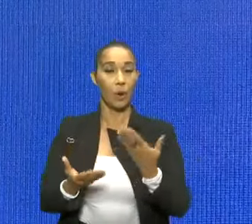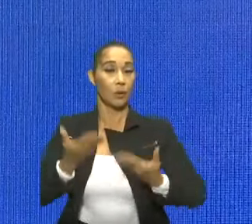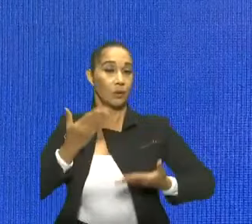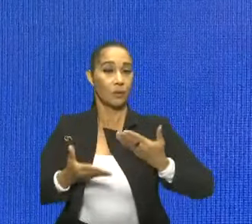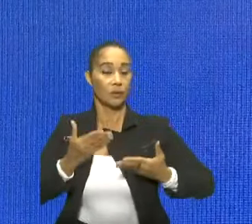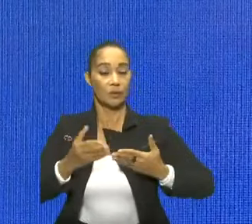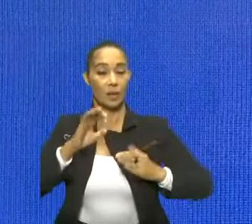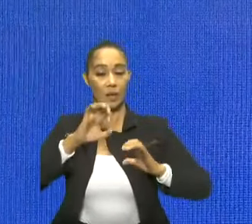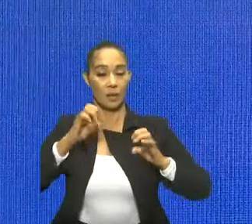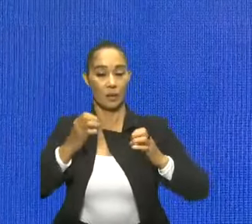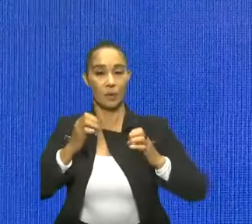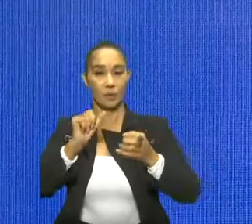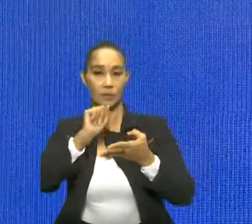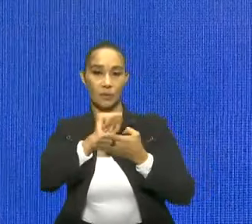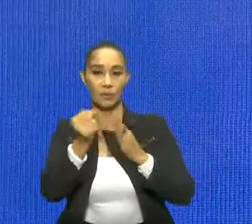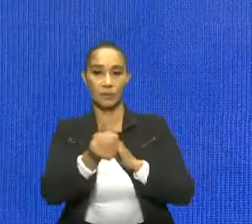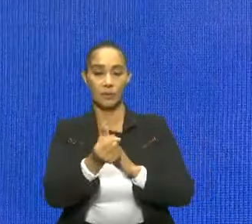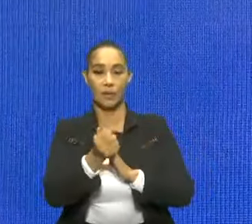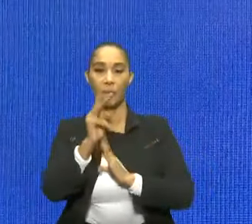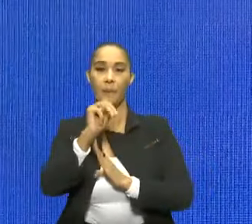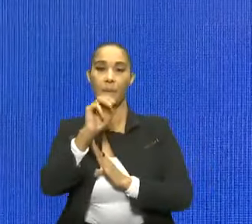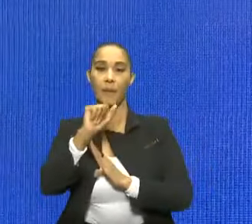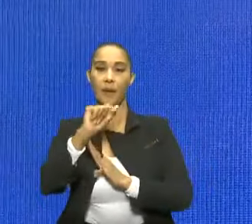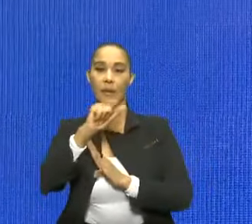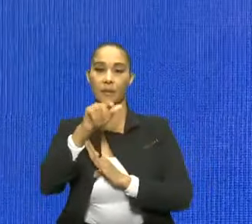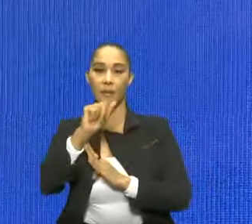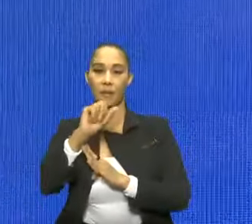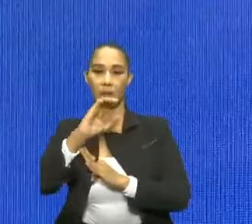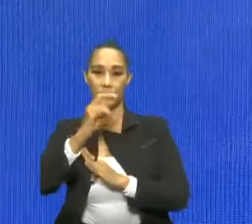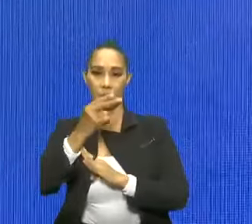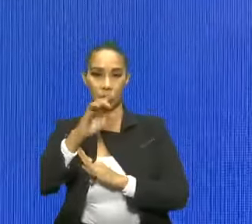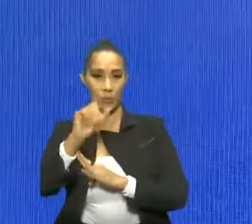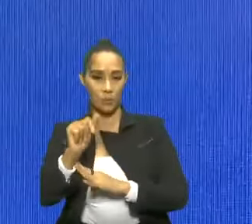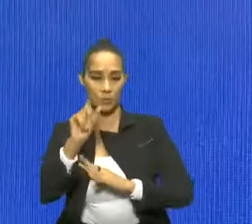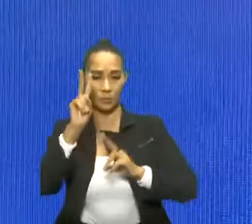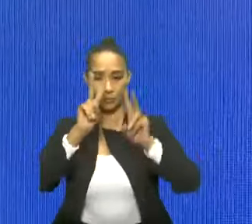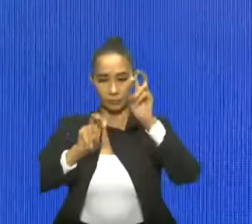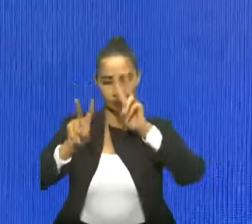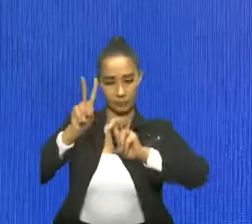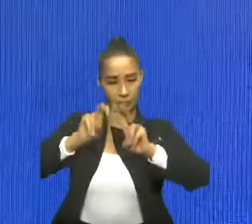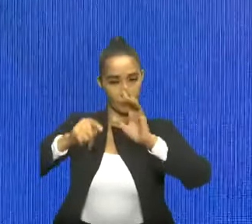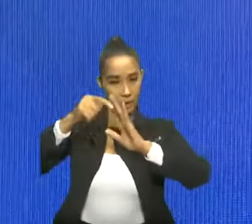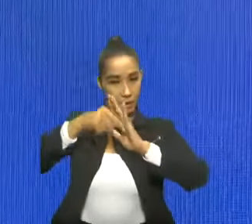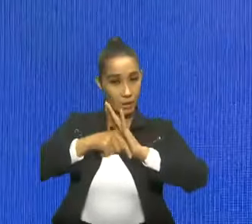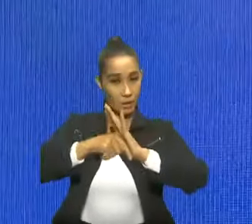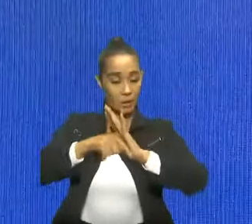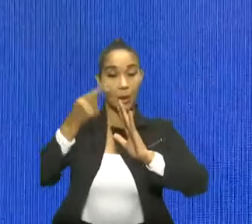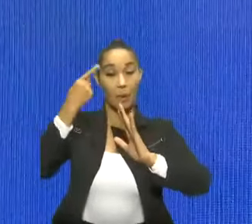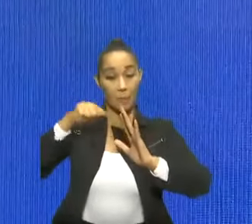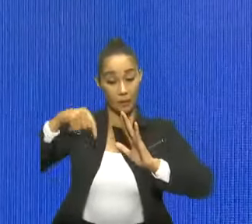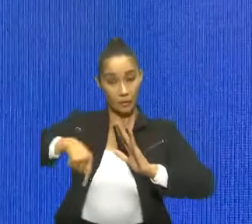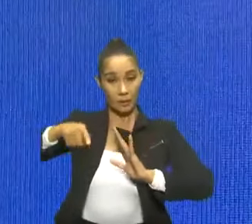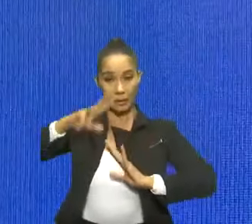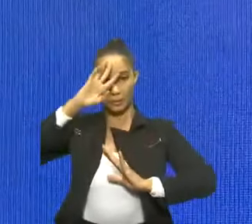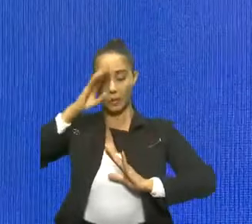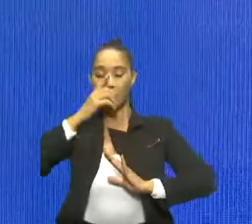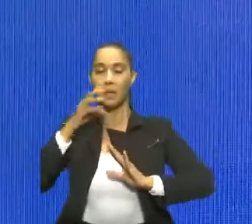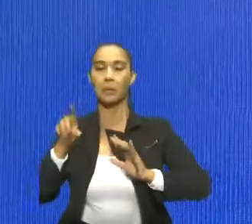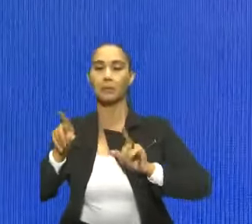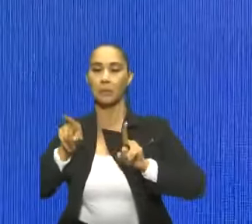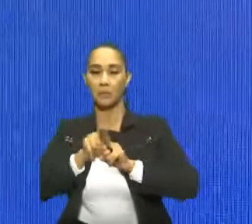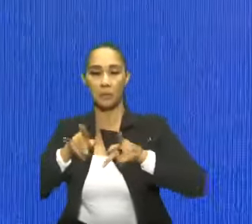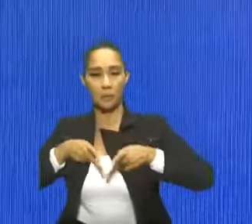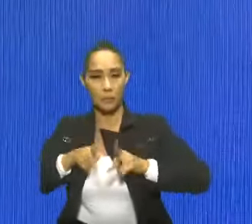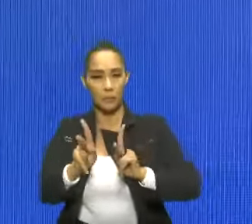Del ecosistema que se ha creado también en Massachusetts en términos de investigación. Pero ya nosotros tenemos